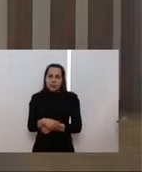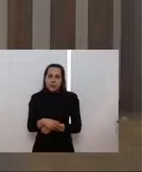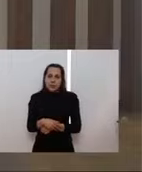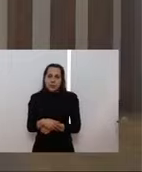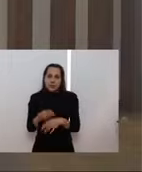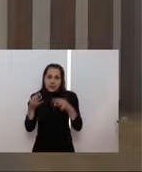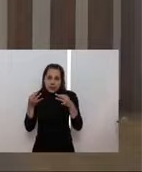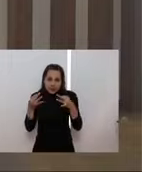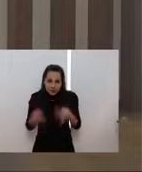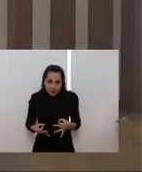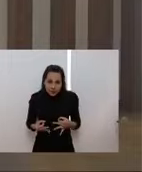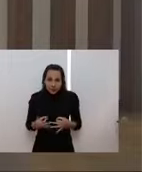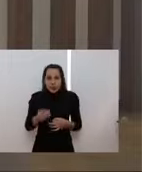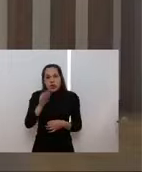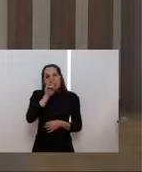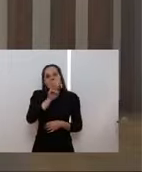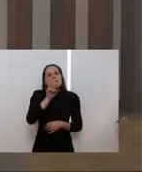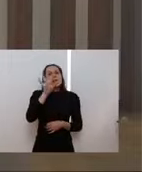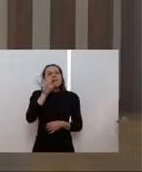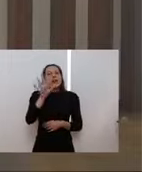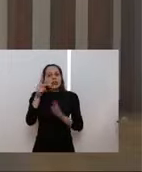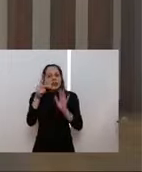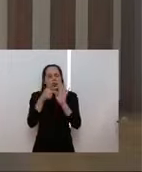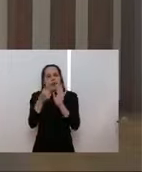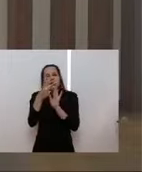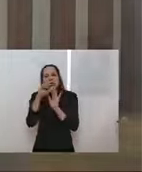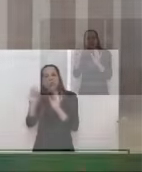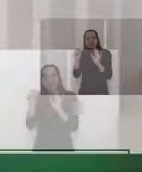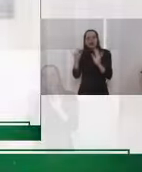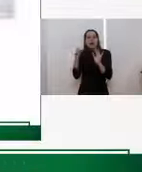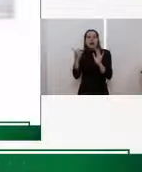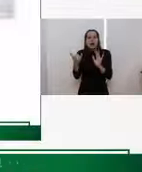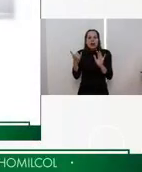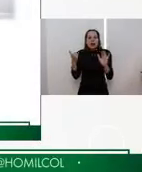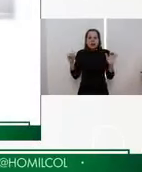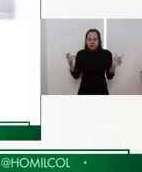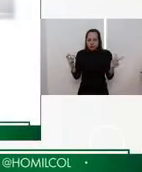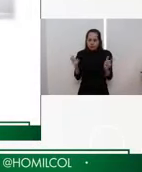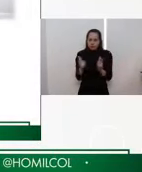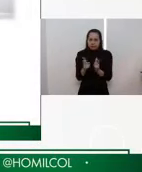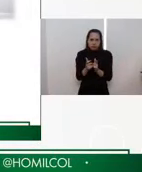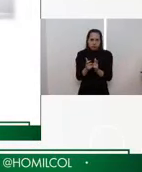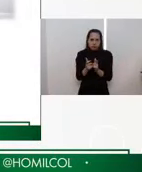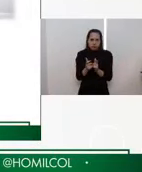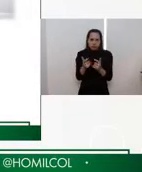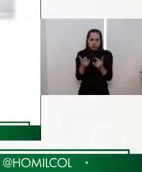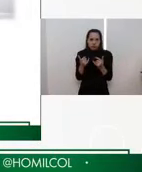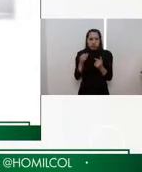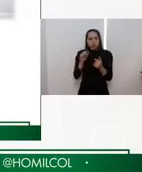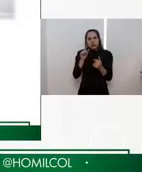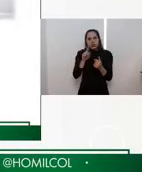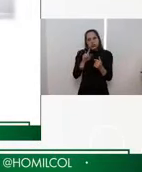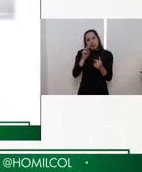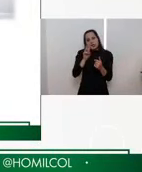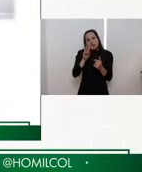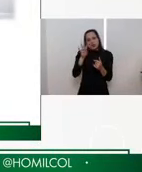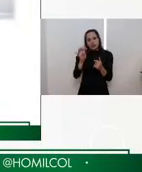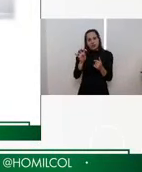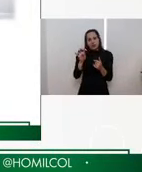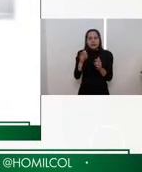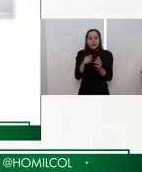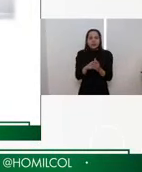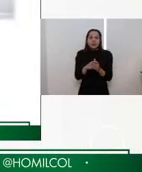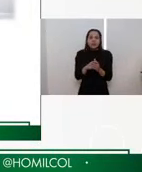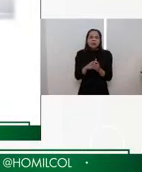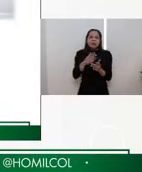85 en el 2020 han venido disminuyendo y en las que estuvimos vinculados son 189 d en esas que